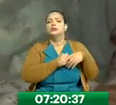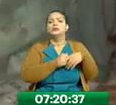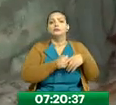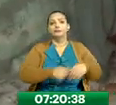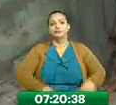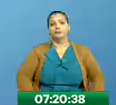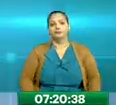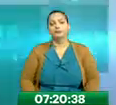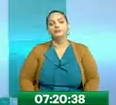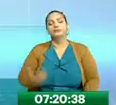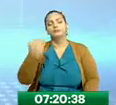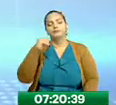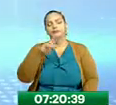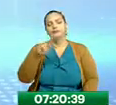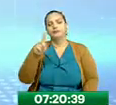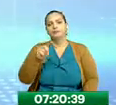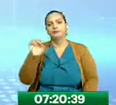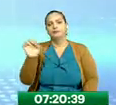21 de enero.